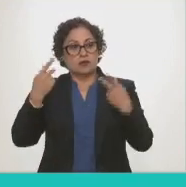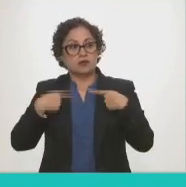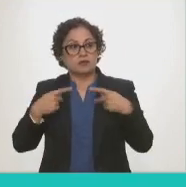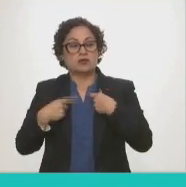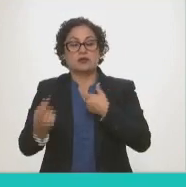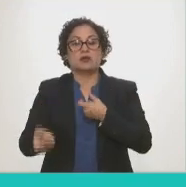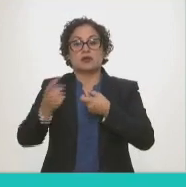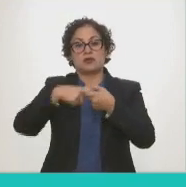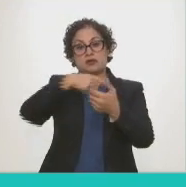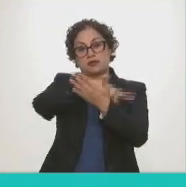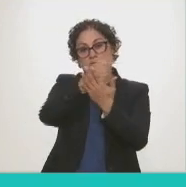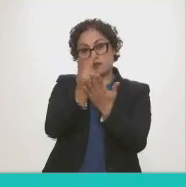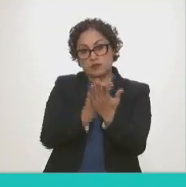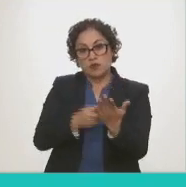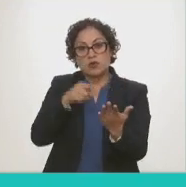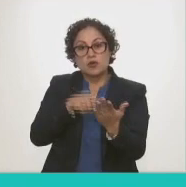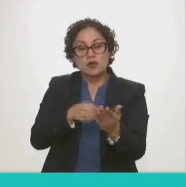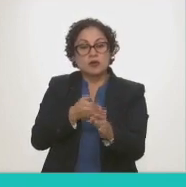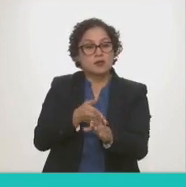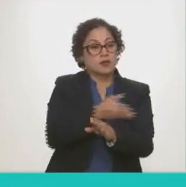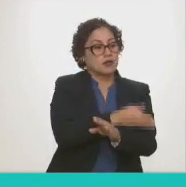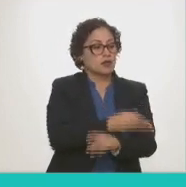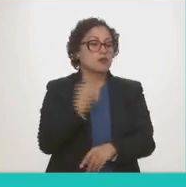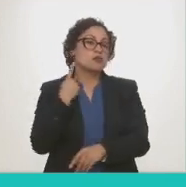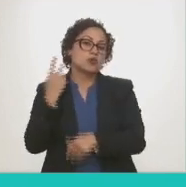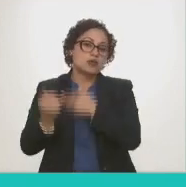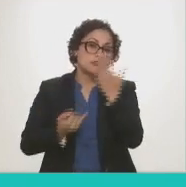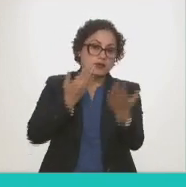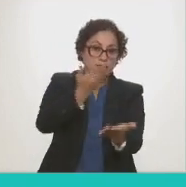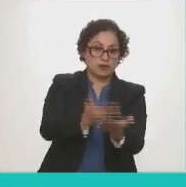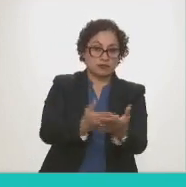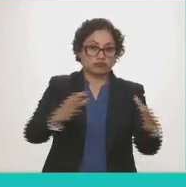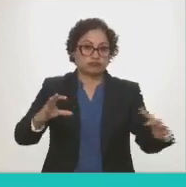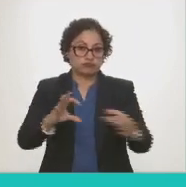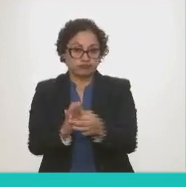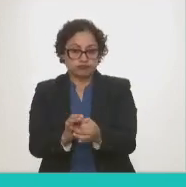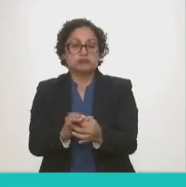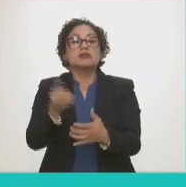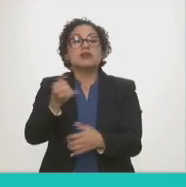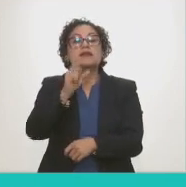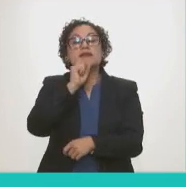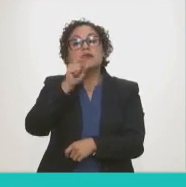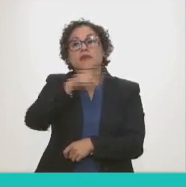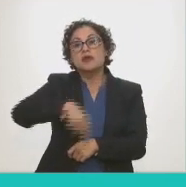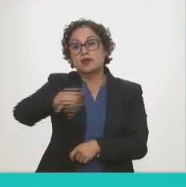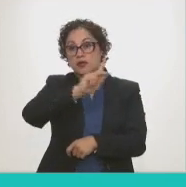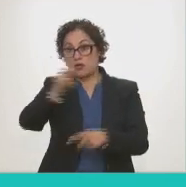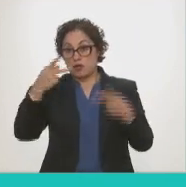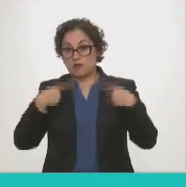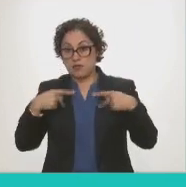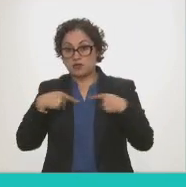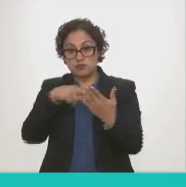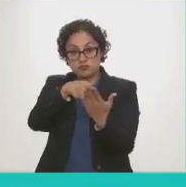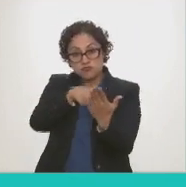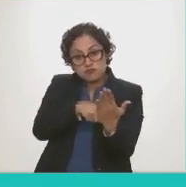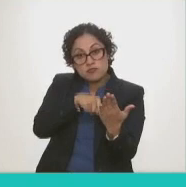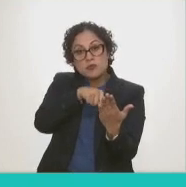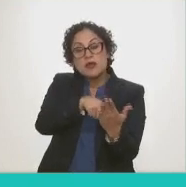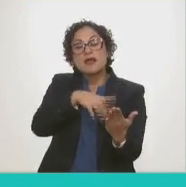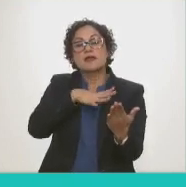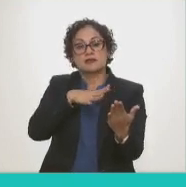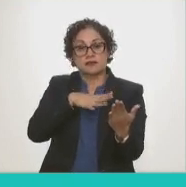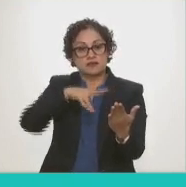generado a raíz de una política pública y también para dar certeza de que esas personas existen y que además